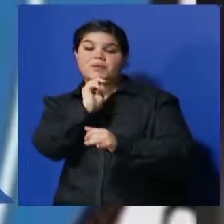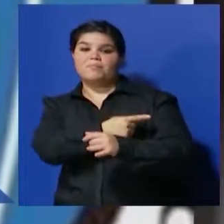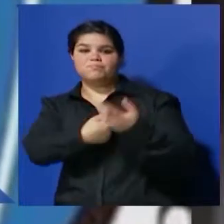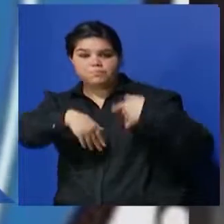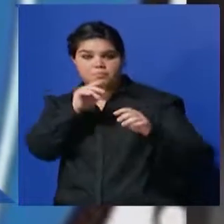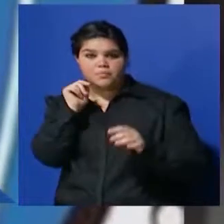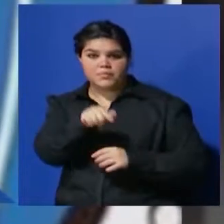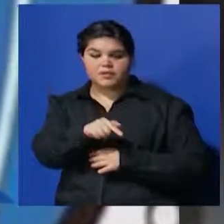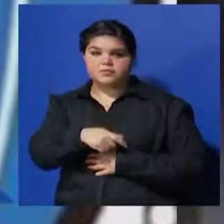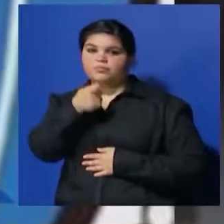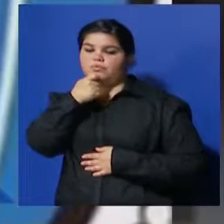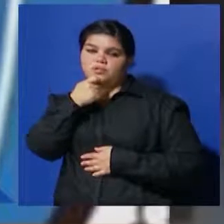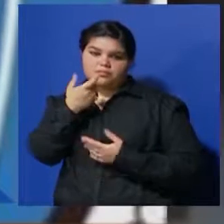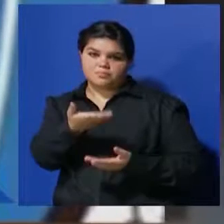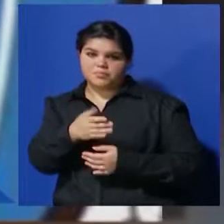ejemplo,